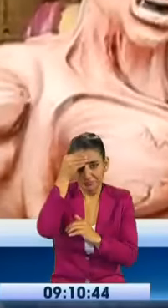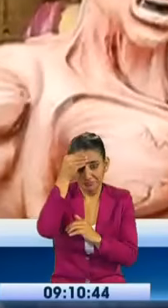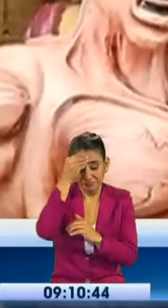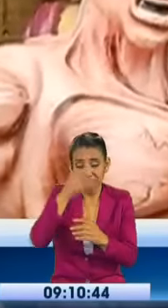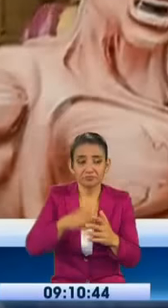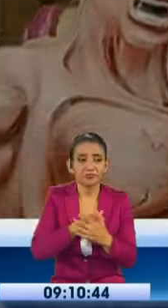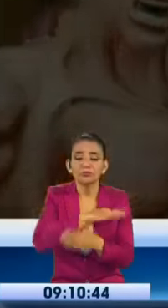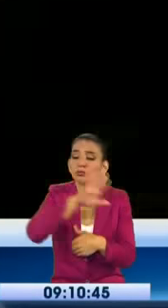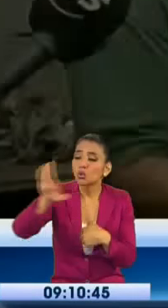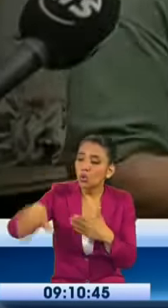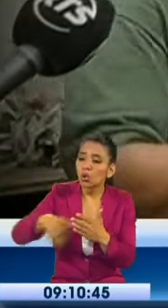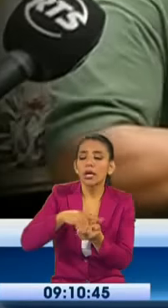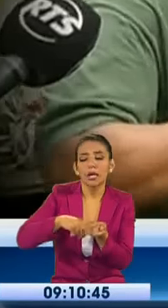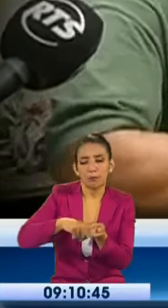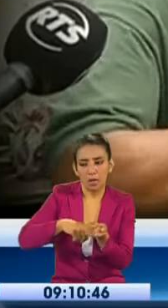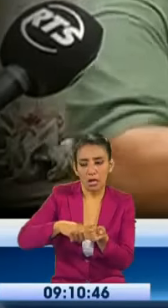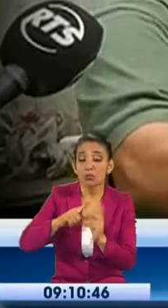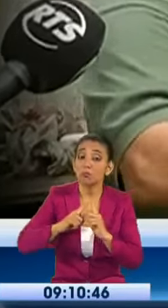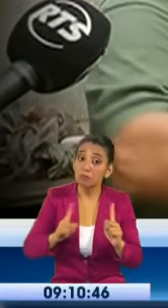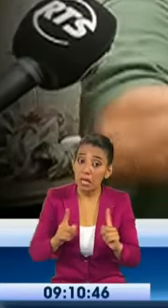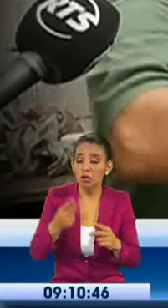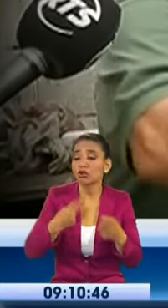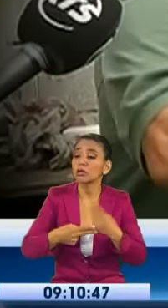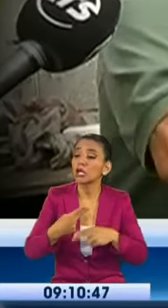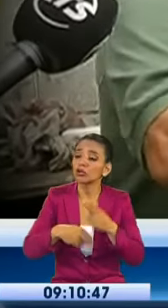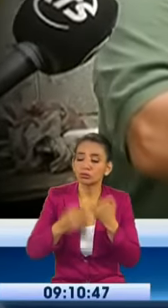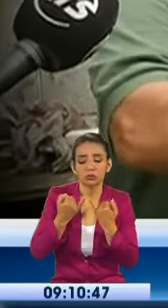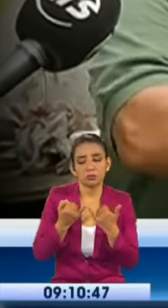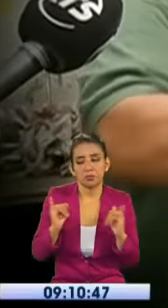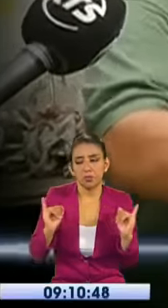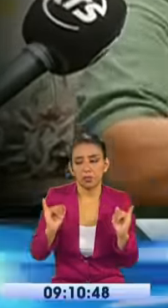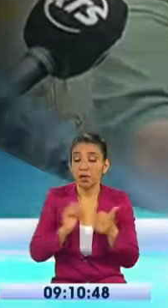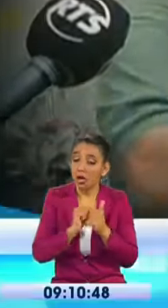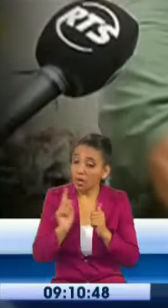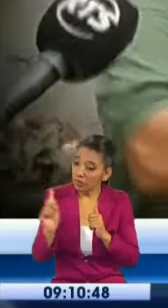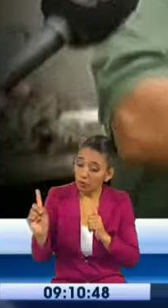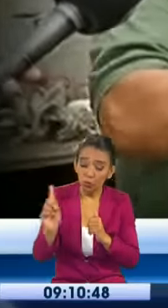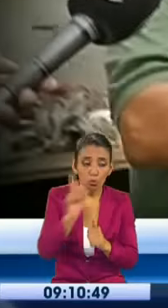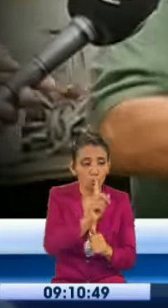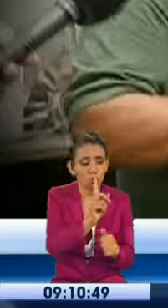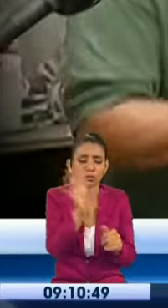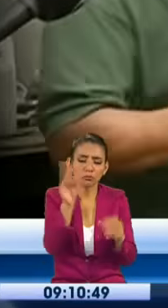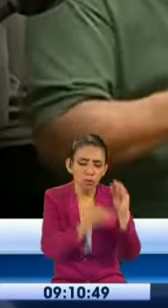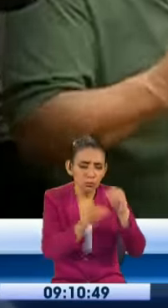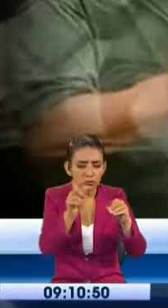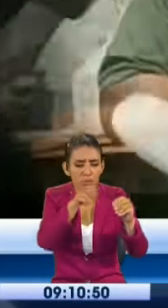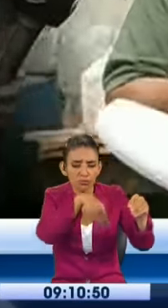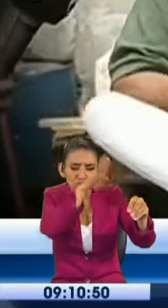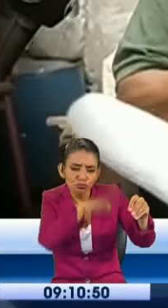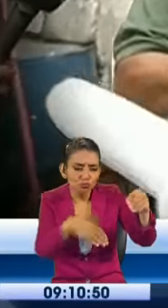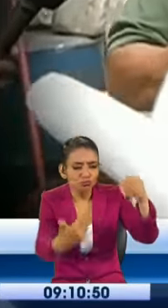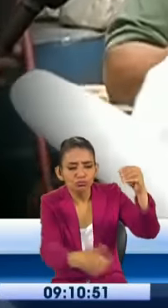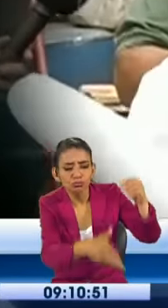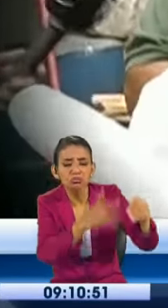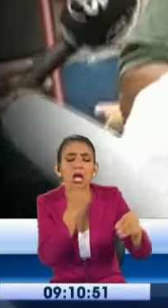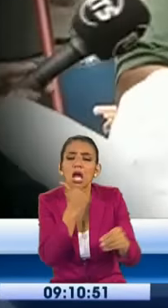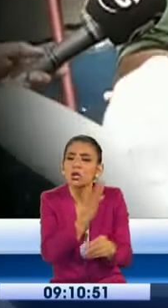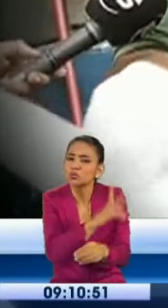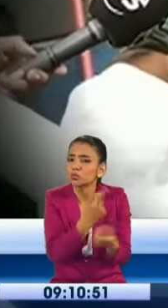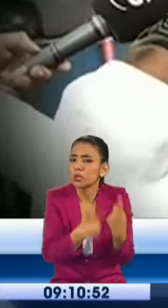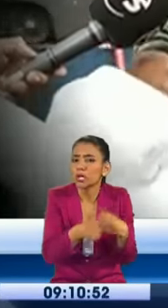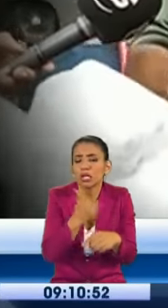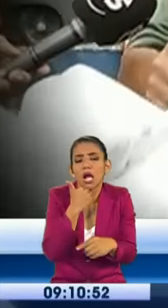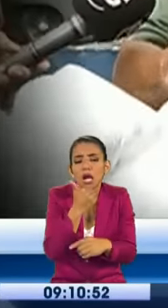hermanos, pero en el negocio somos independientes. Cada uno hace su muñeco, cada uno le pone el precio a su muñeco. Cuentas claras, chocolate.